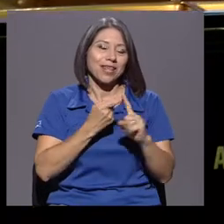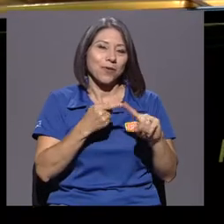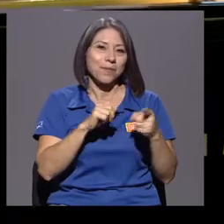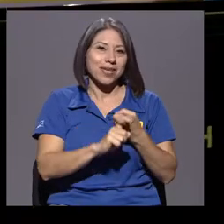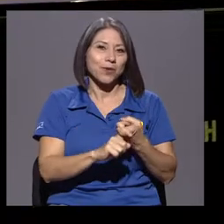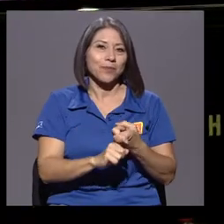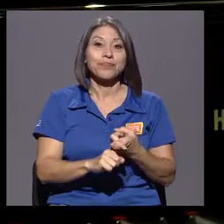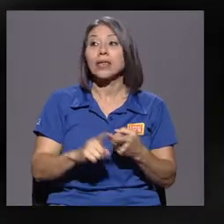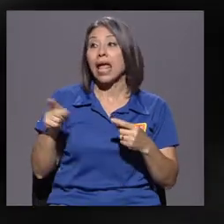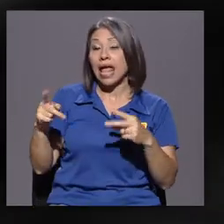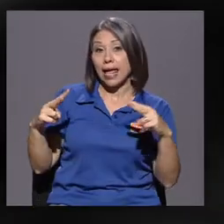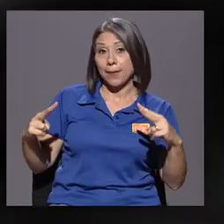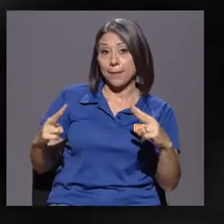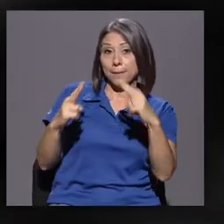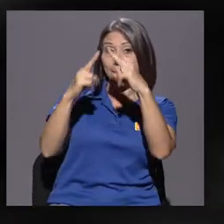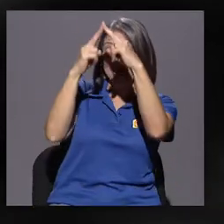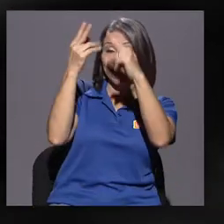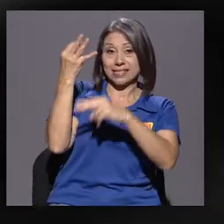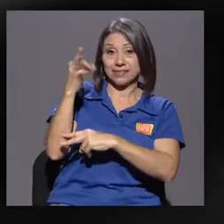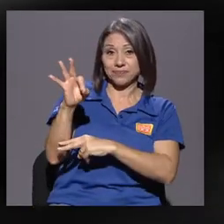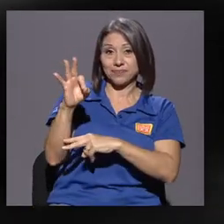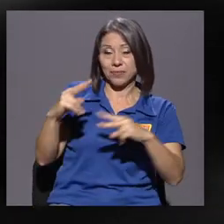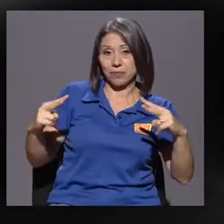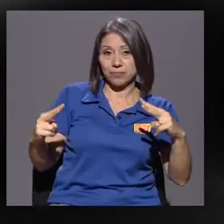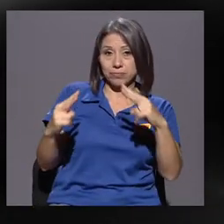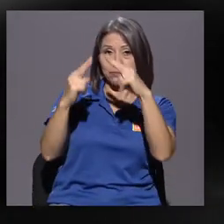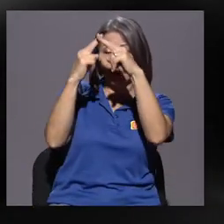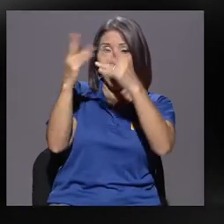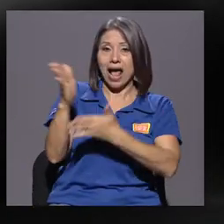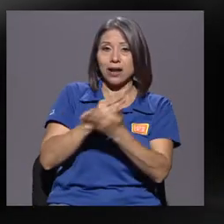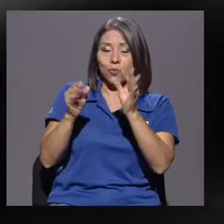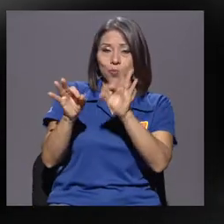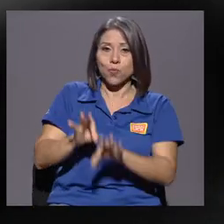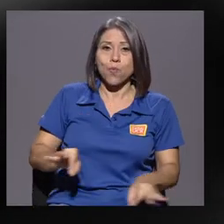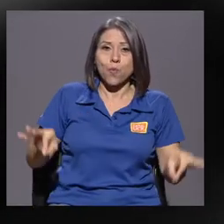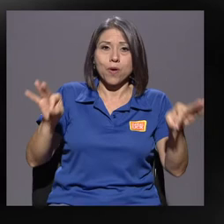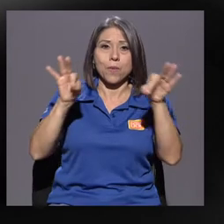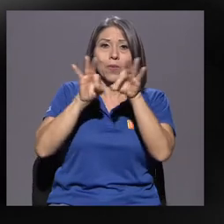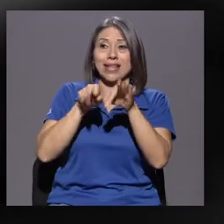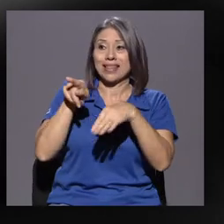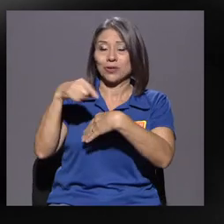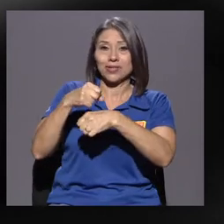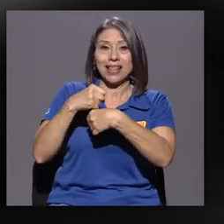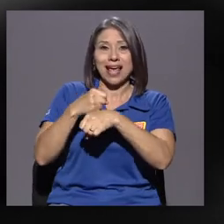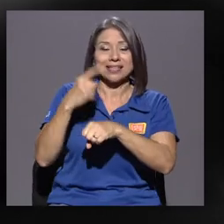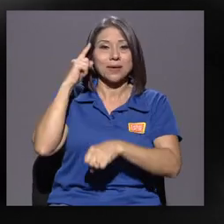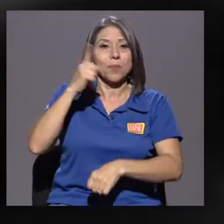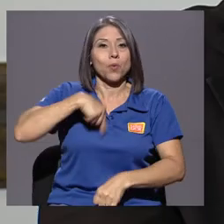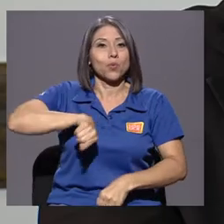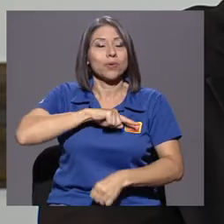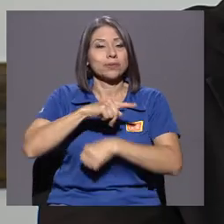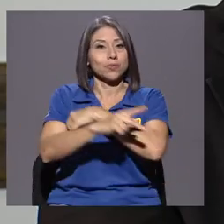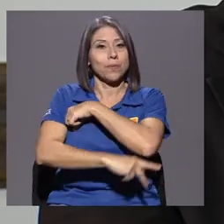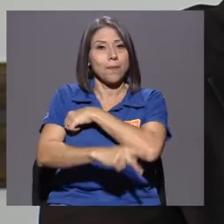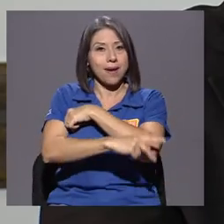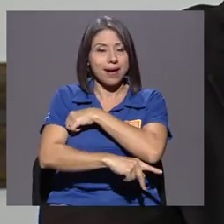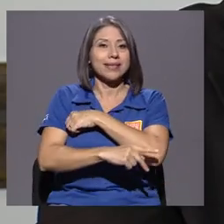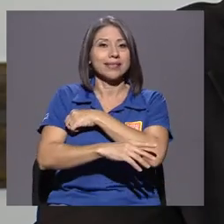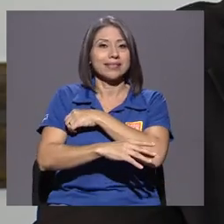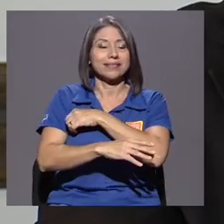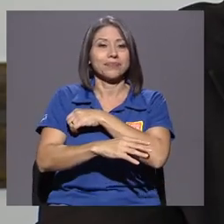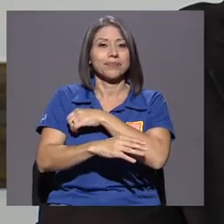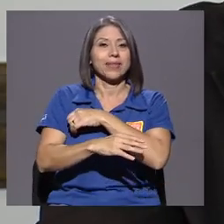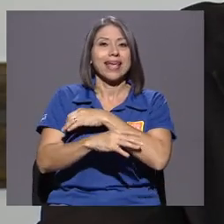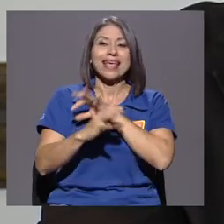jacques en parís hay algo muy importante que usted hace por nuestro país y tiene que ver íntimamente con